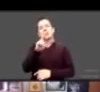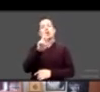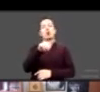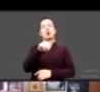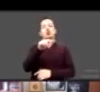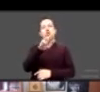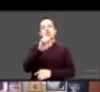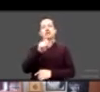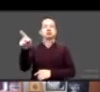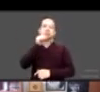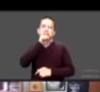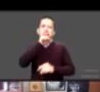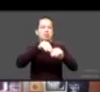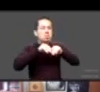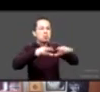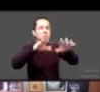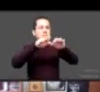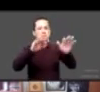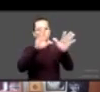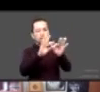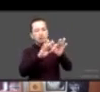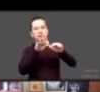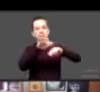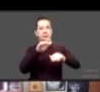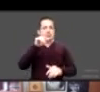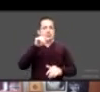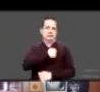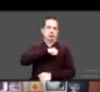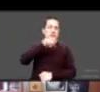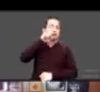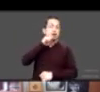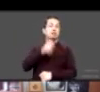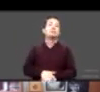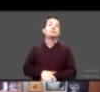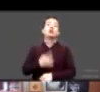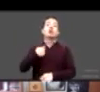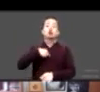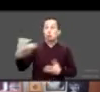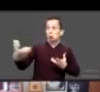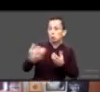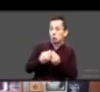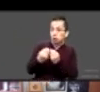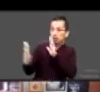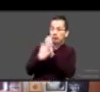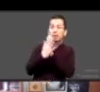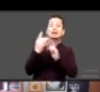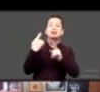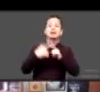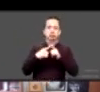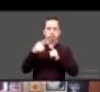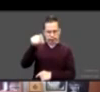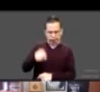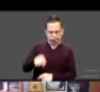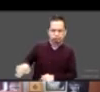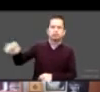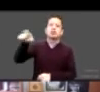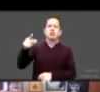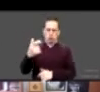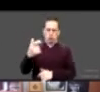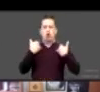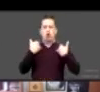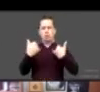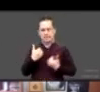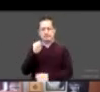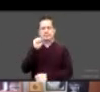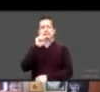con hombres jóvenes. Es muy importante con esta perspectiva de género, no solo trabajar con las y los adolescentes, sino en la foto de la izquierda ustedes pueden